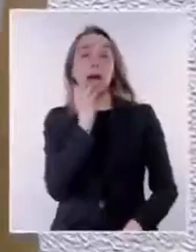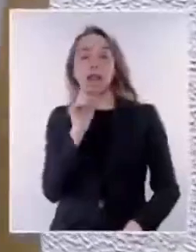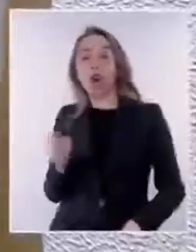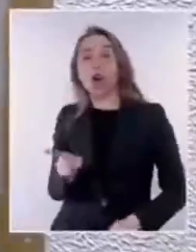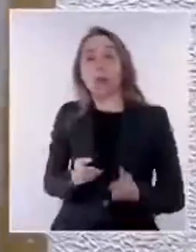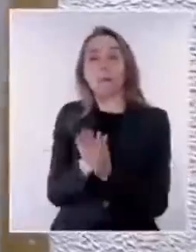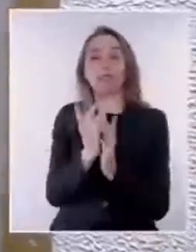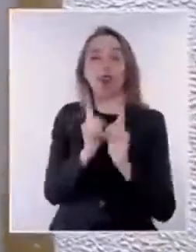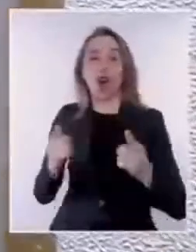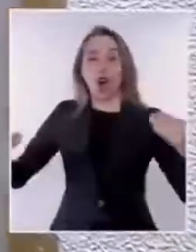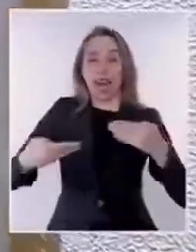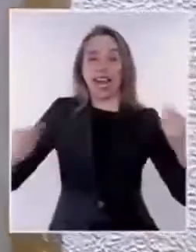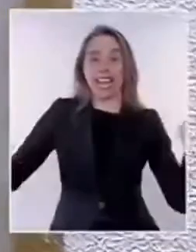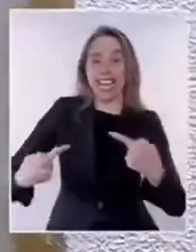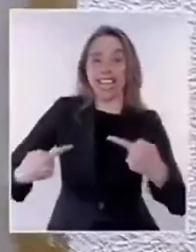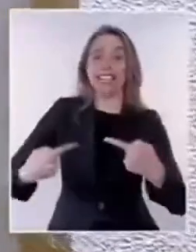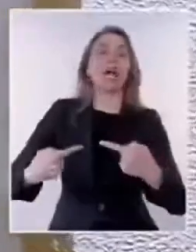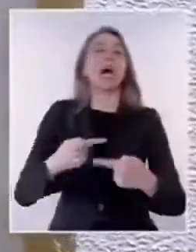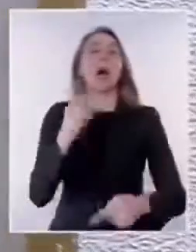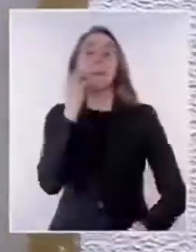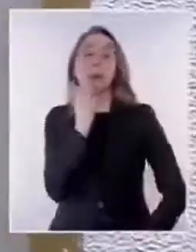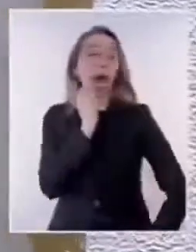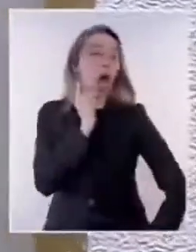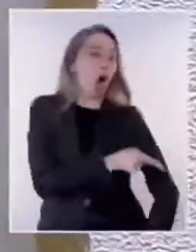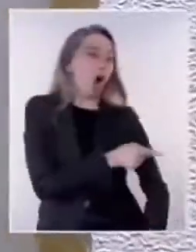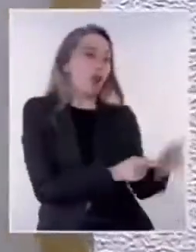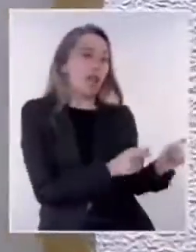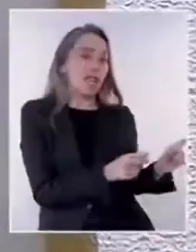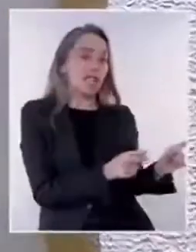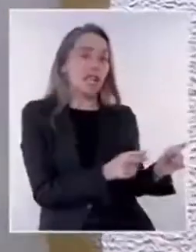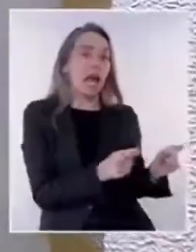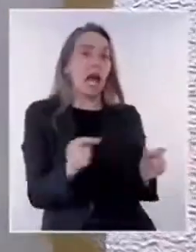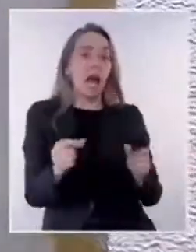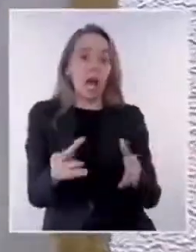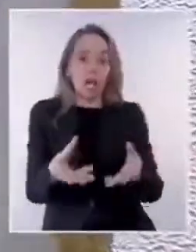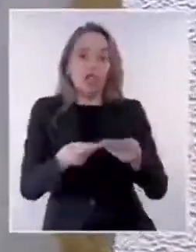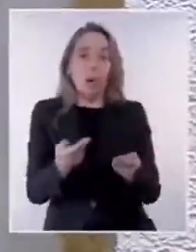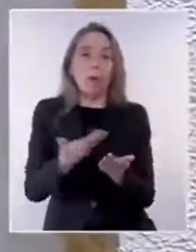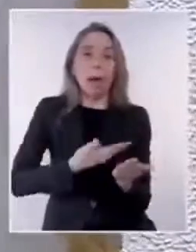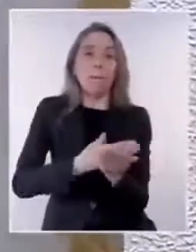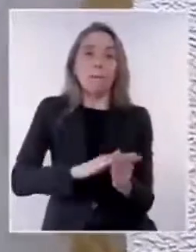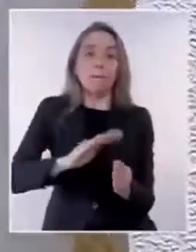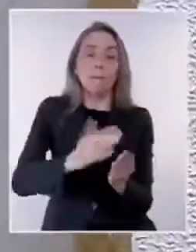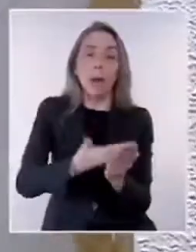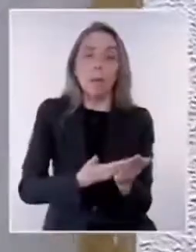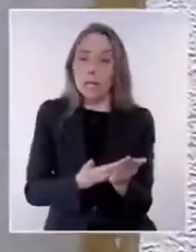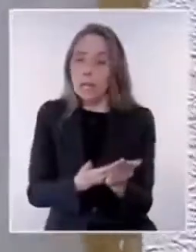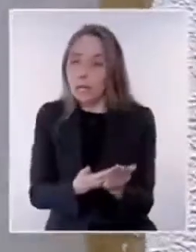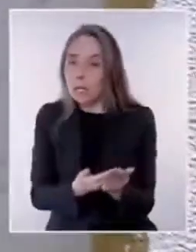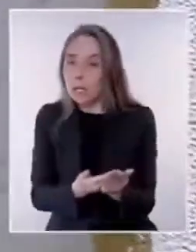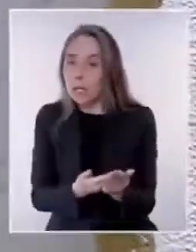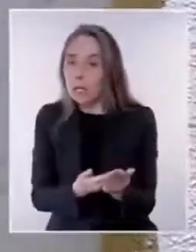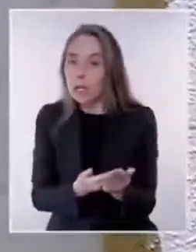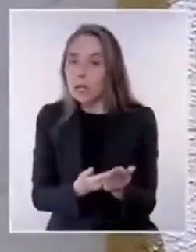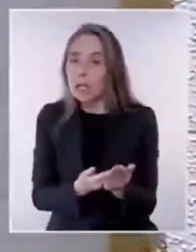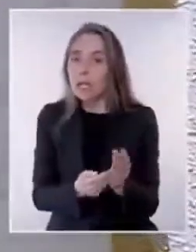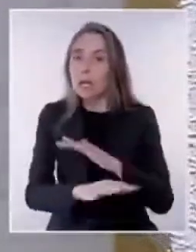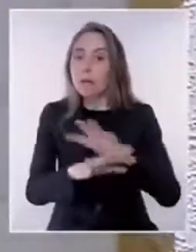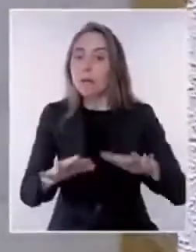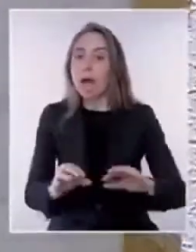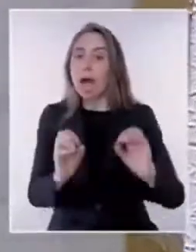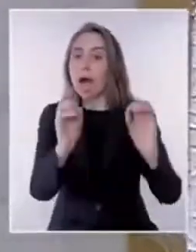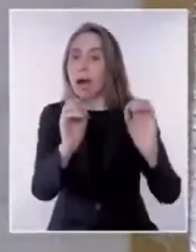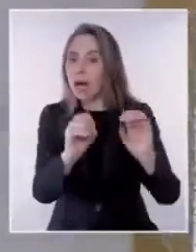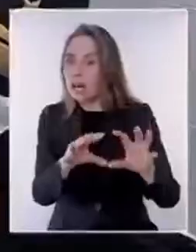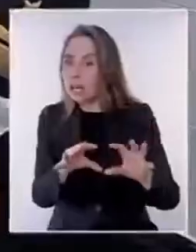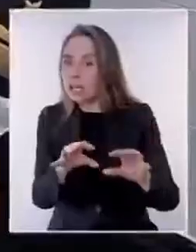el combate. Prat, una de las primeras órdenes es tomar la documentación. Saco un peso muerto y al costado, al mar, para que las órdenes y